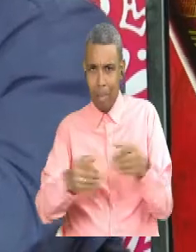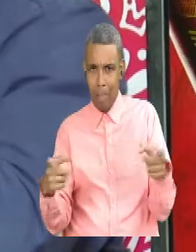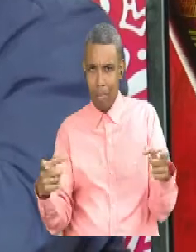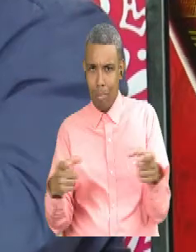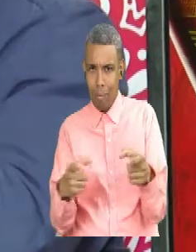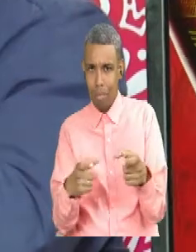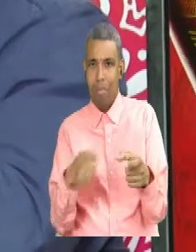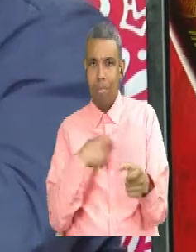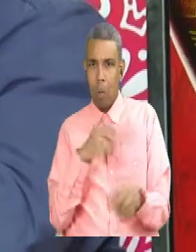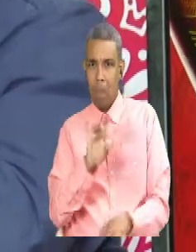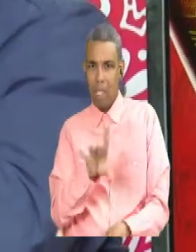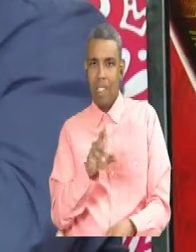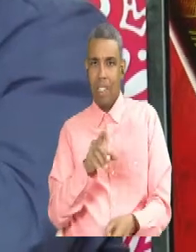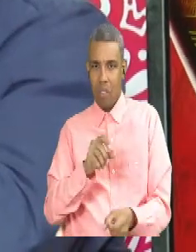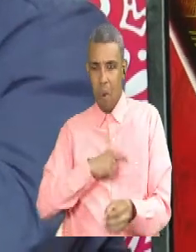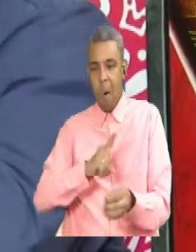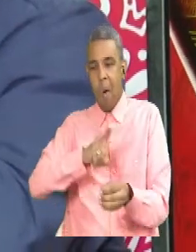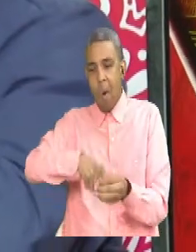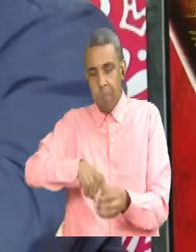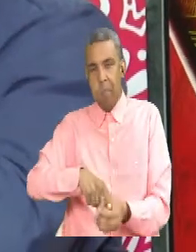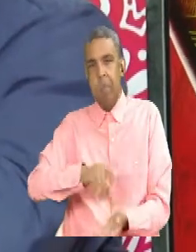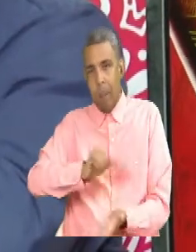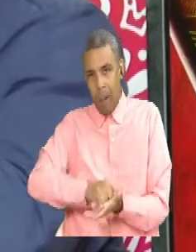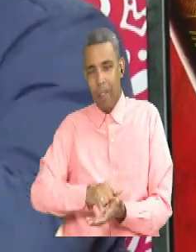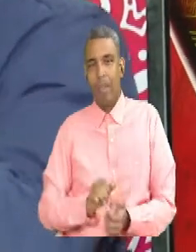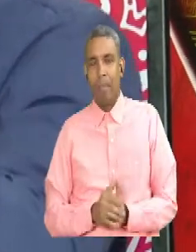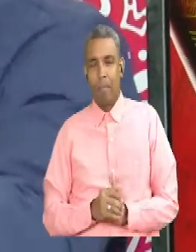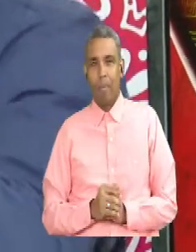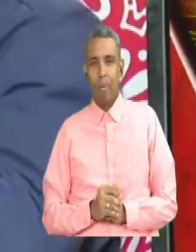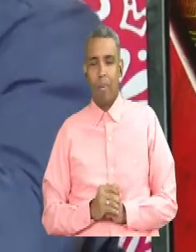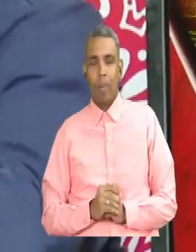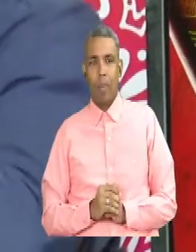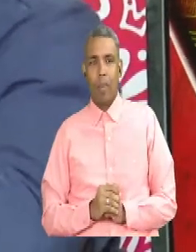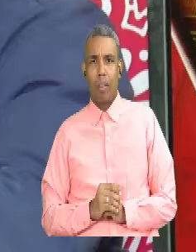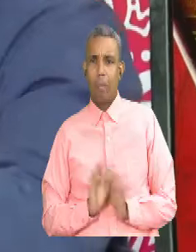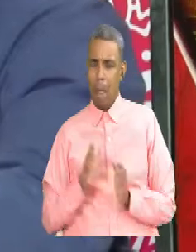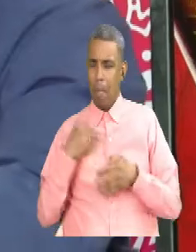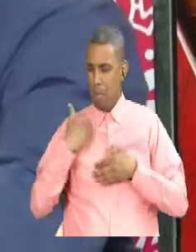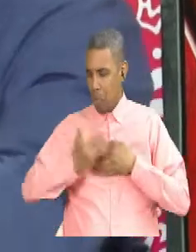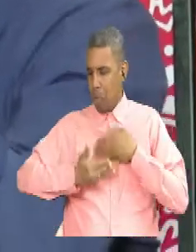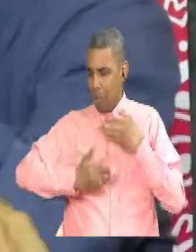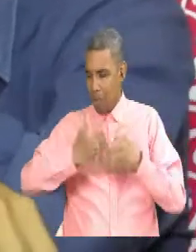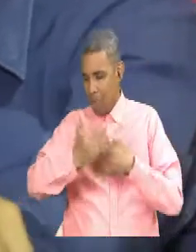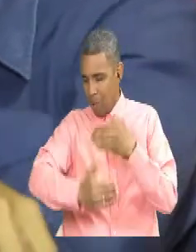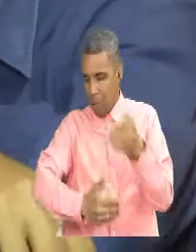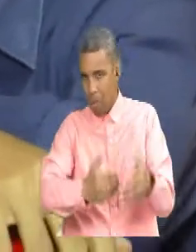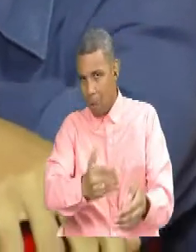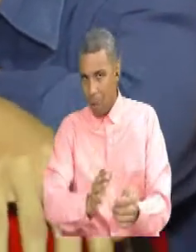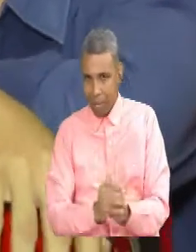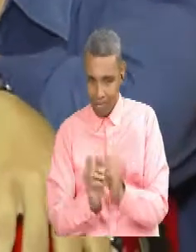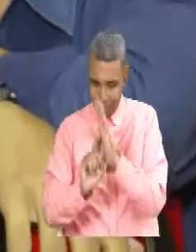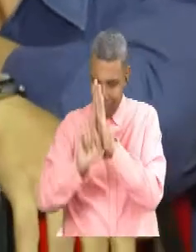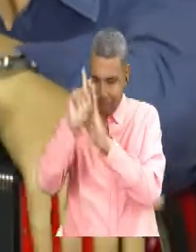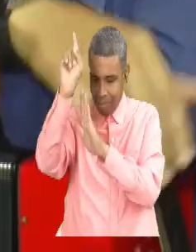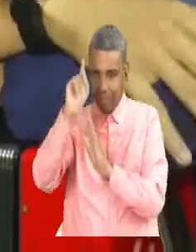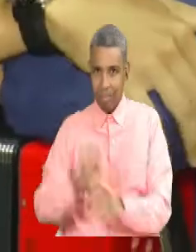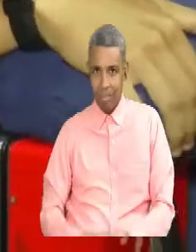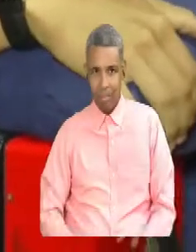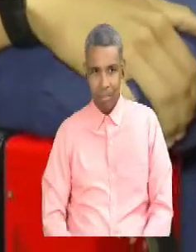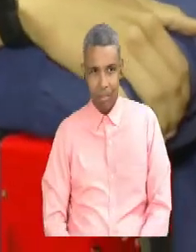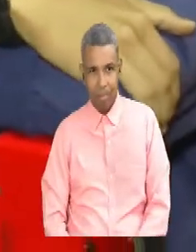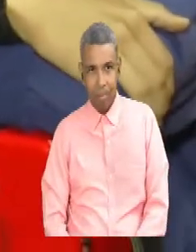24. El año pasado quedé de octavo. Y ahí voy escalando. No, pero imagínate, súper buen